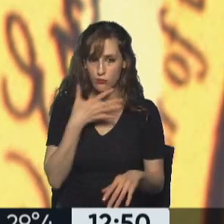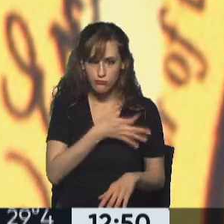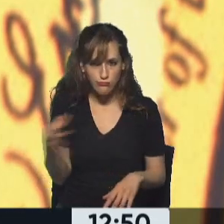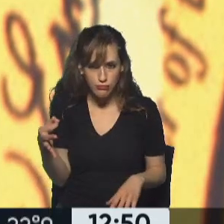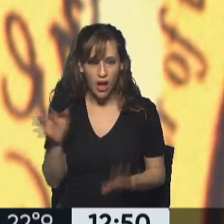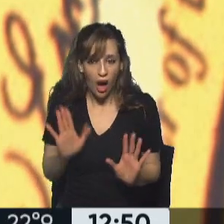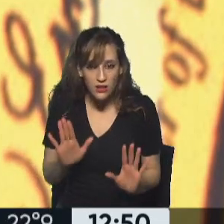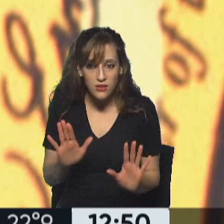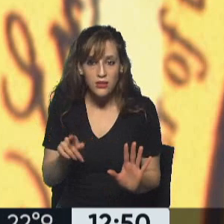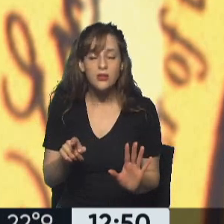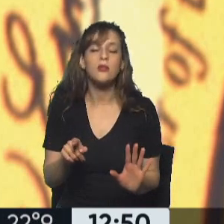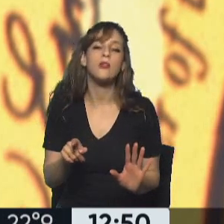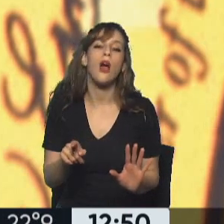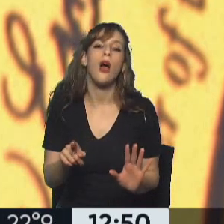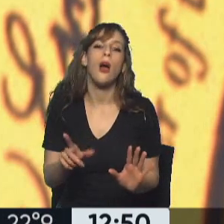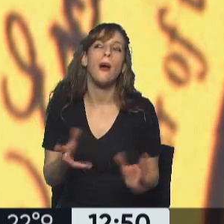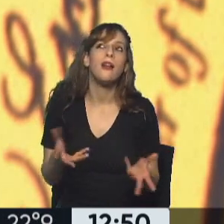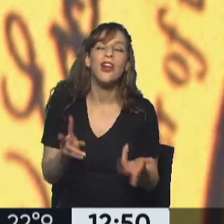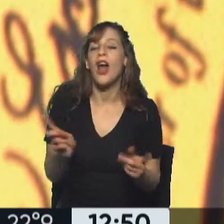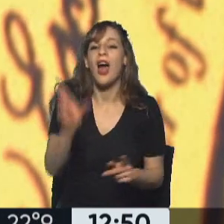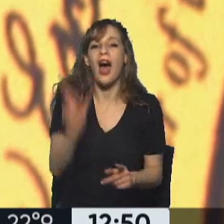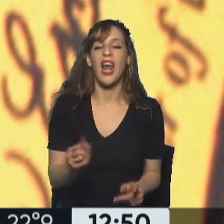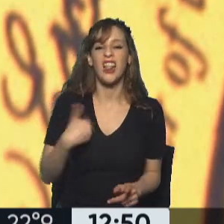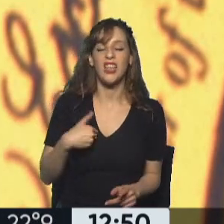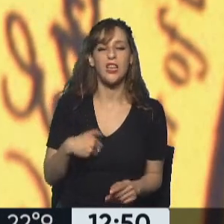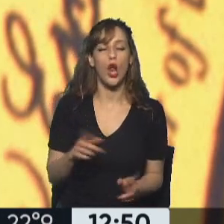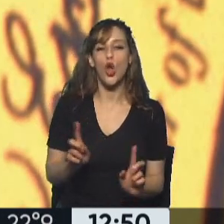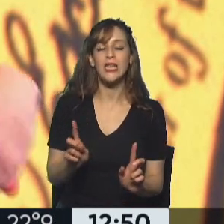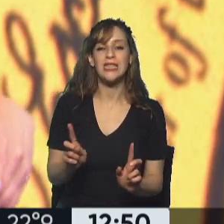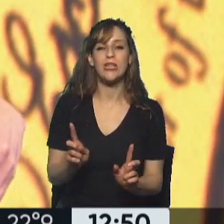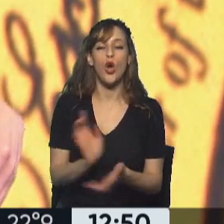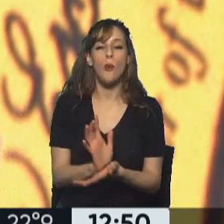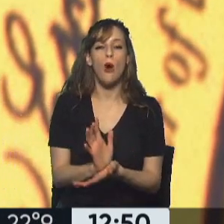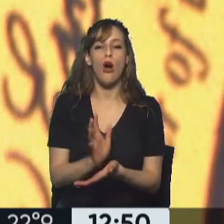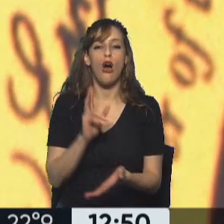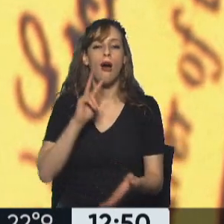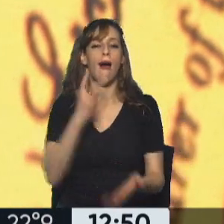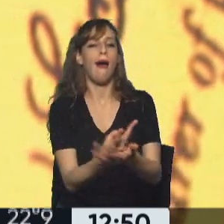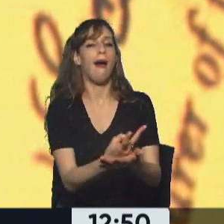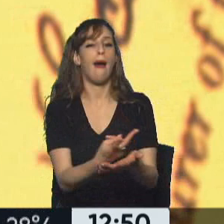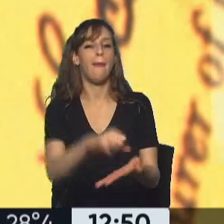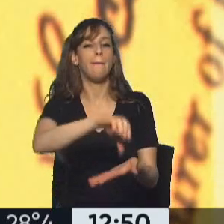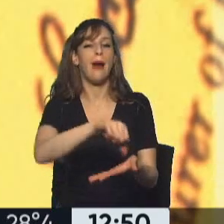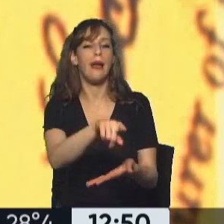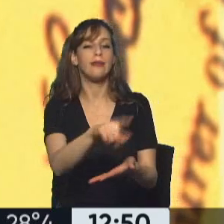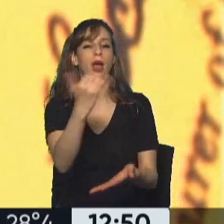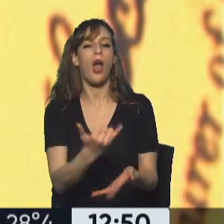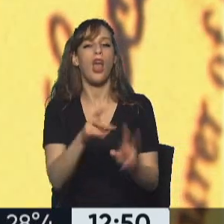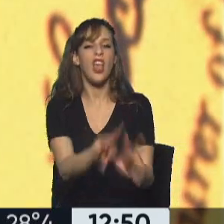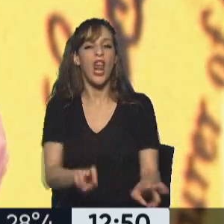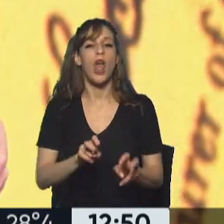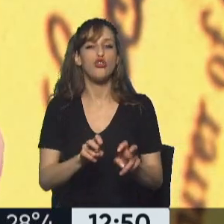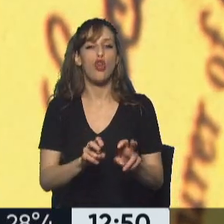considerado un país de ingresos medios como de hecho lo considera toda la comunidad internacional el fondo meta de invernación los